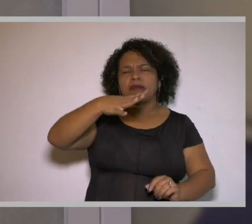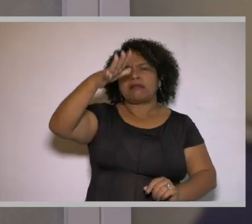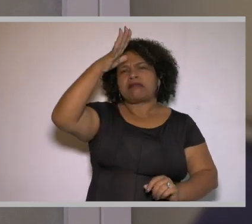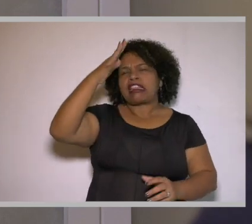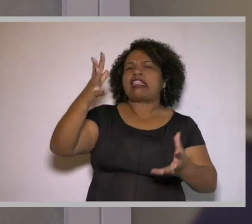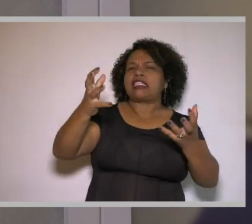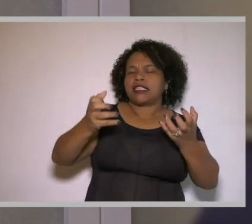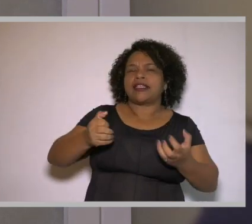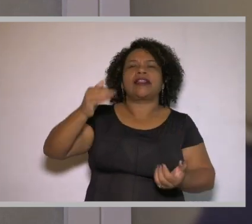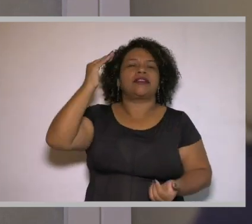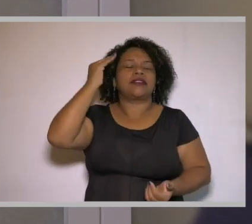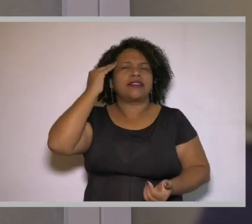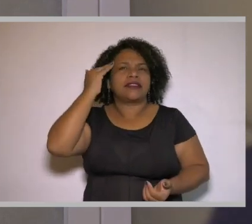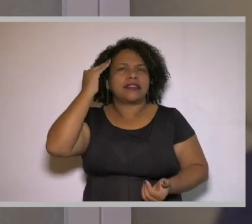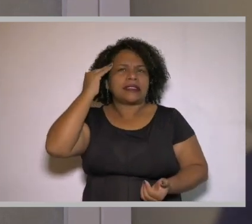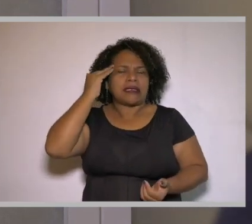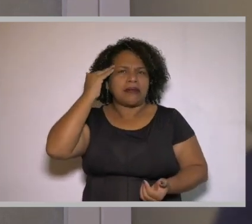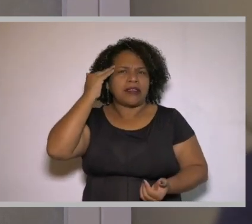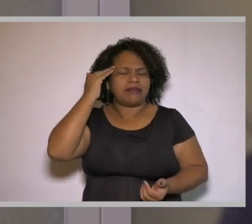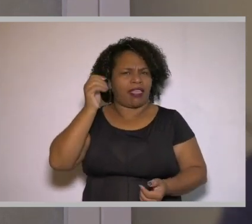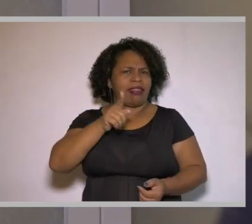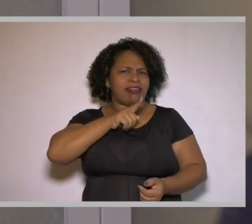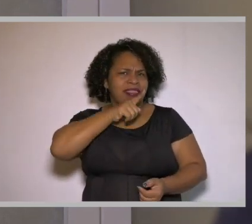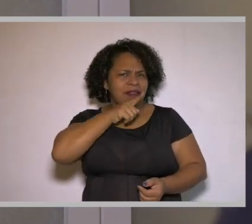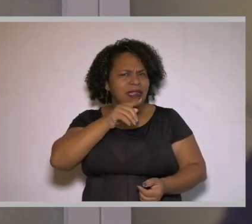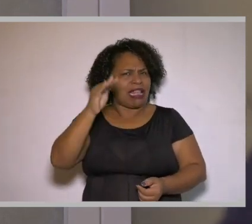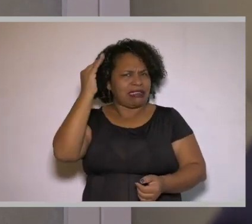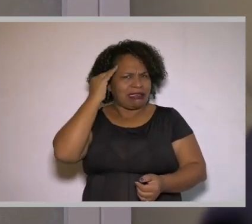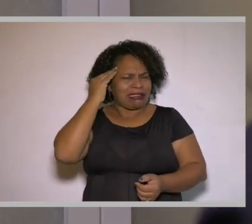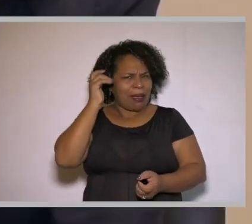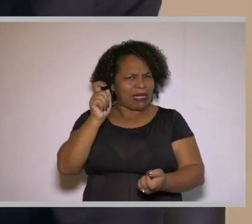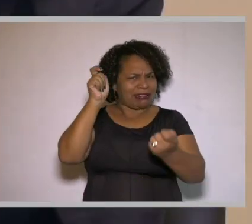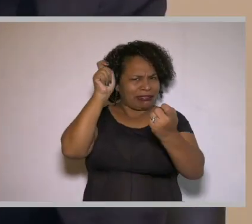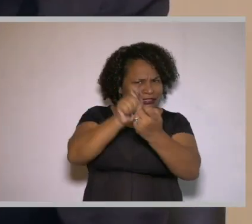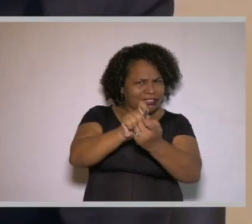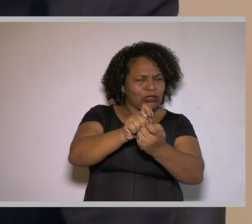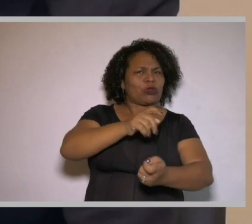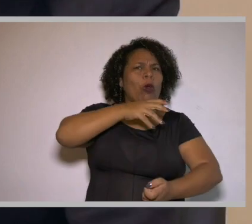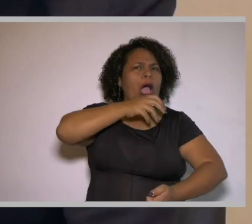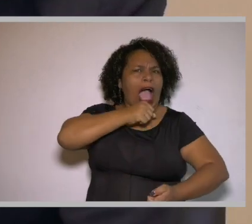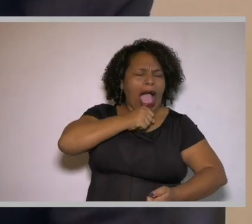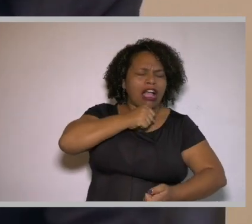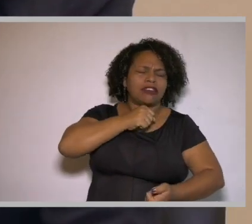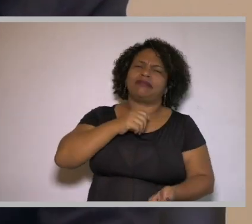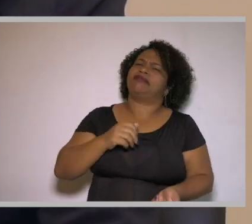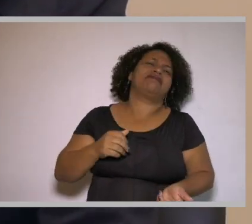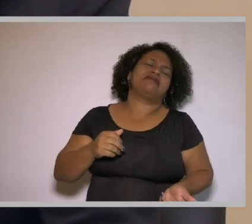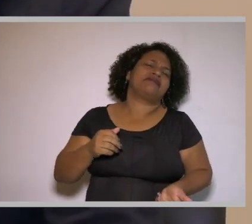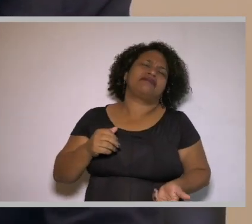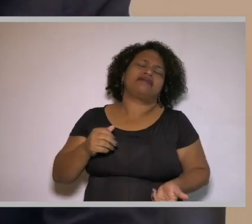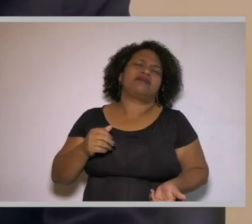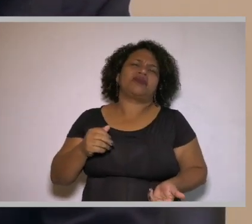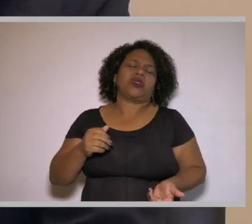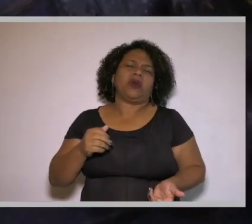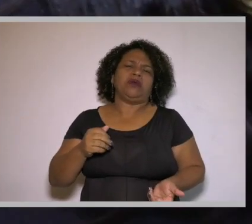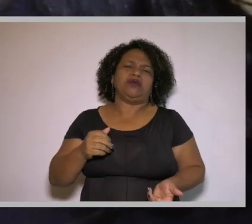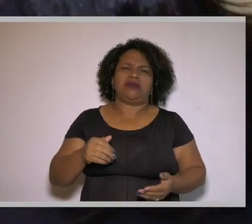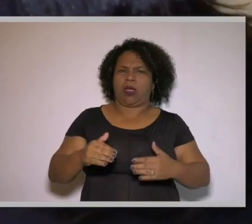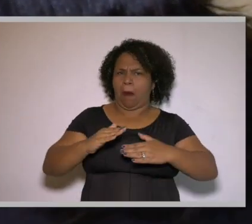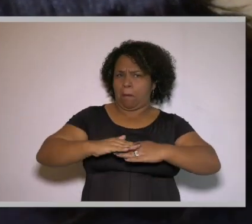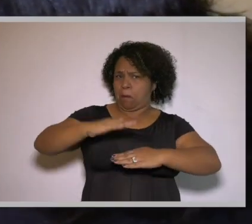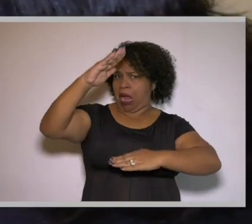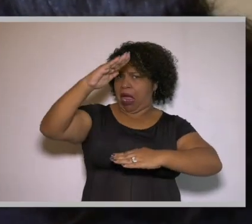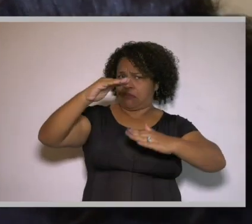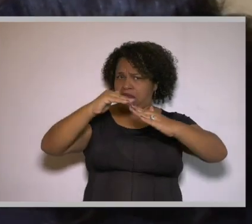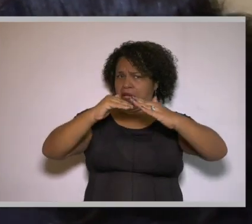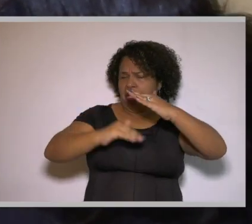de calidad y produce entonces disconfort en esos pacientes. ¿A qué edad es conveniente operar estos pacientes? Esa